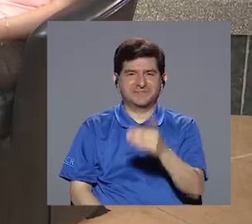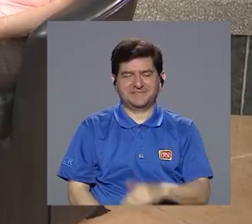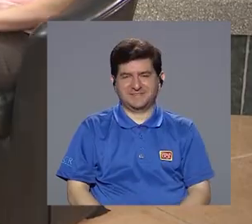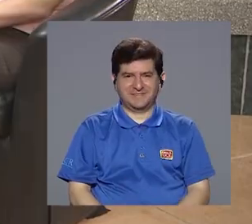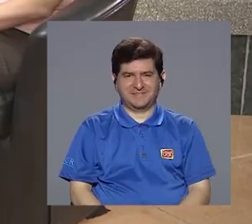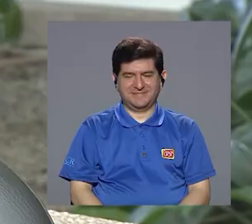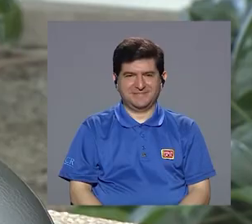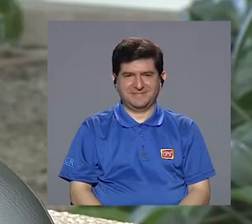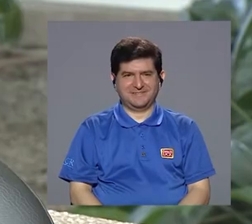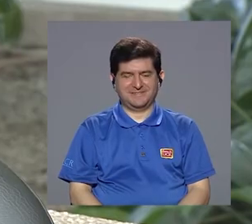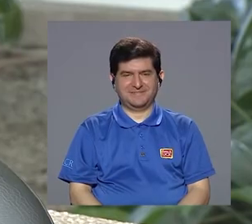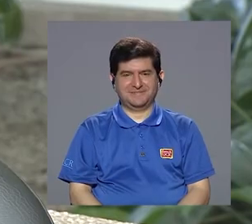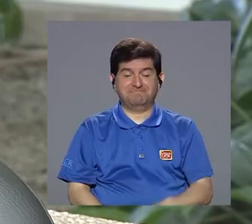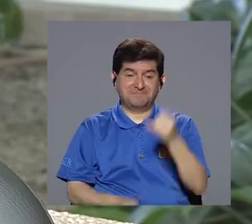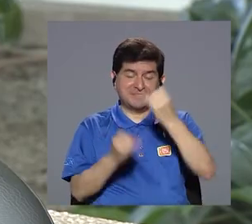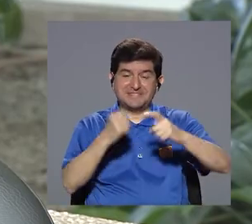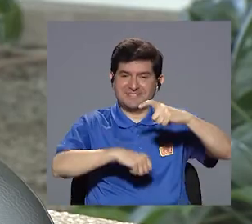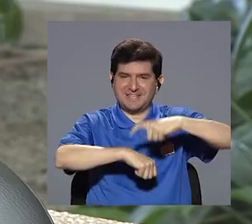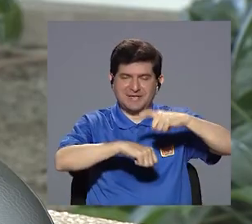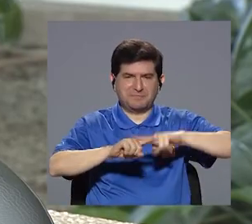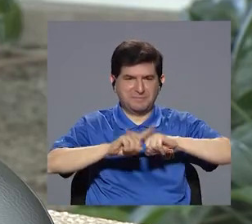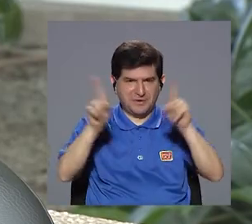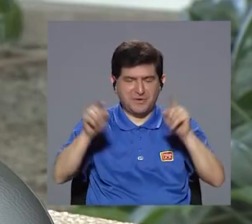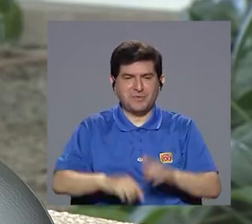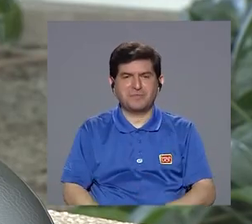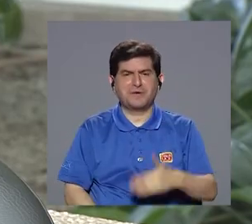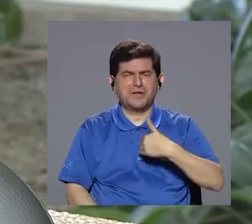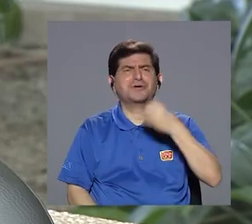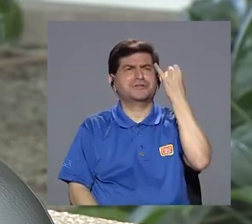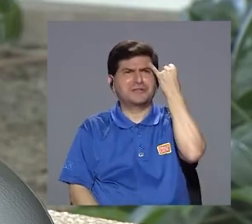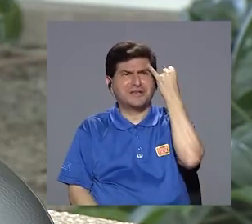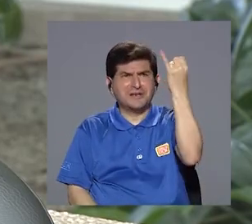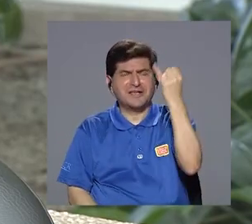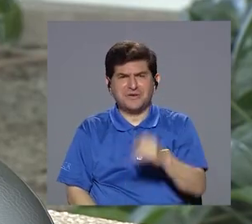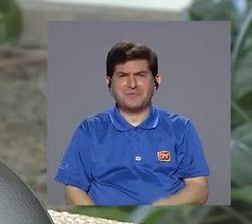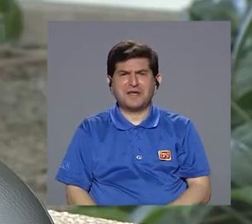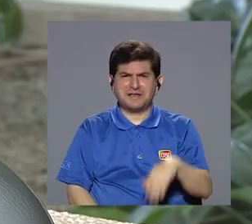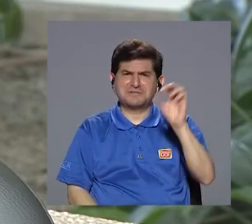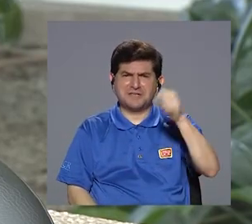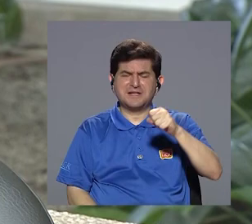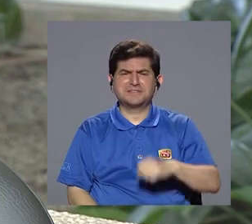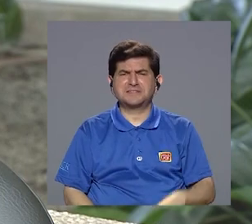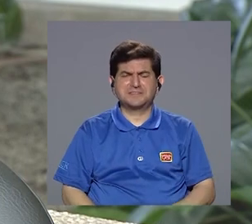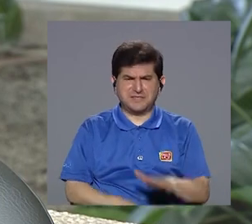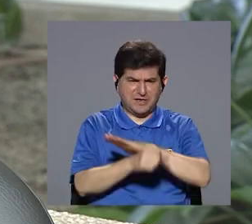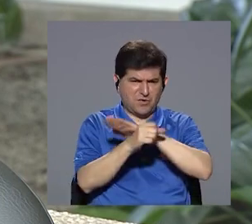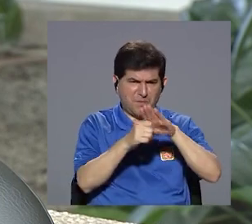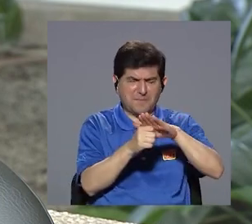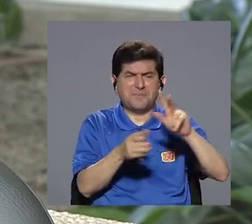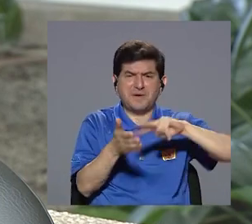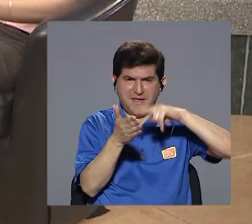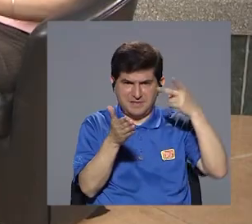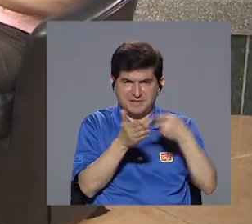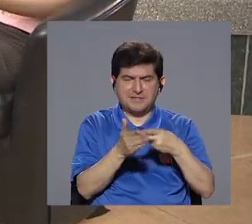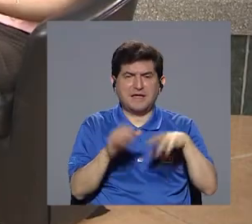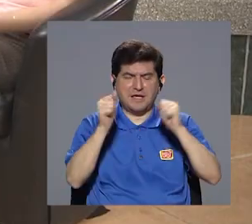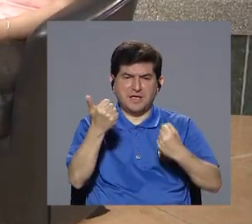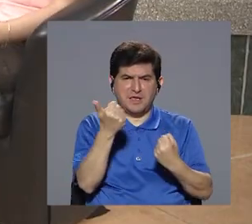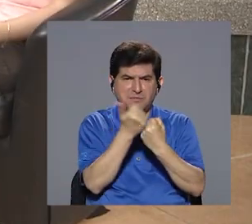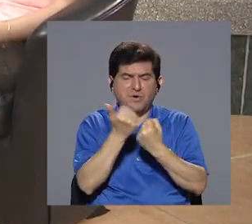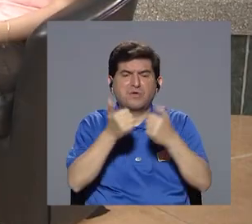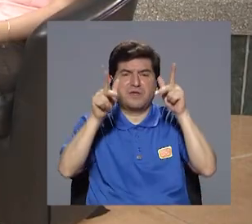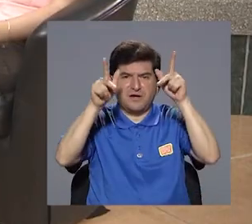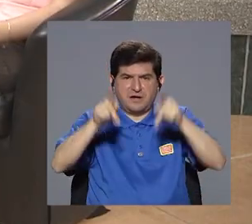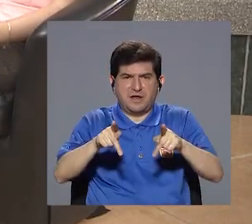gracias. Ya un placer estar con ustedes. Se nos fue el tiempo, pero creo que tenemos una idea bastante completa, creo yo, de lo que es esto y cómo